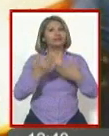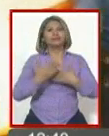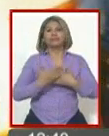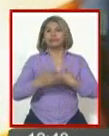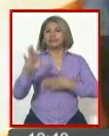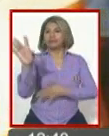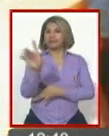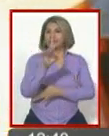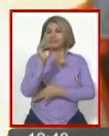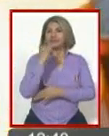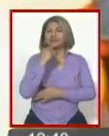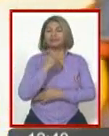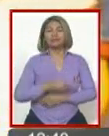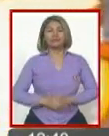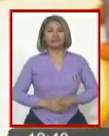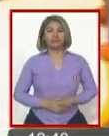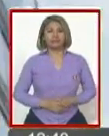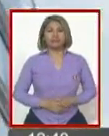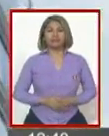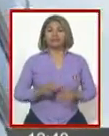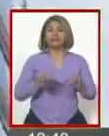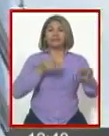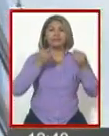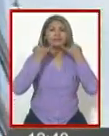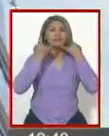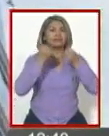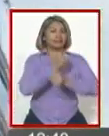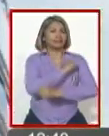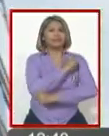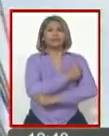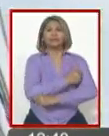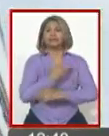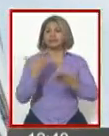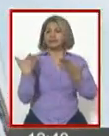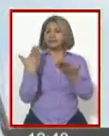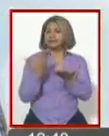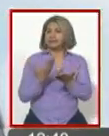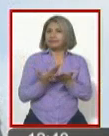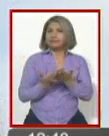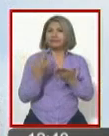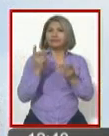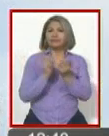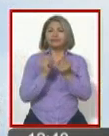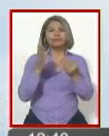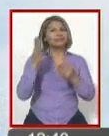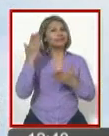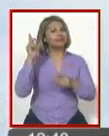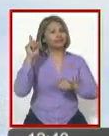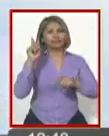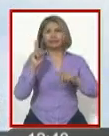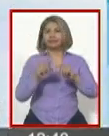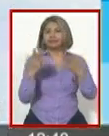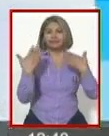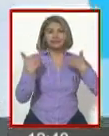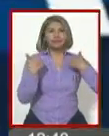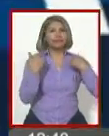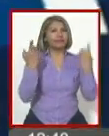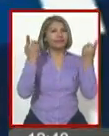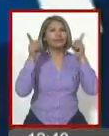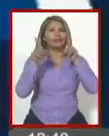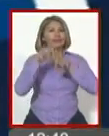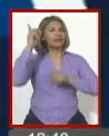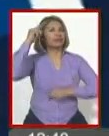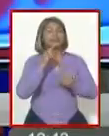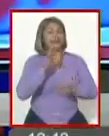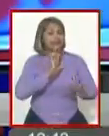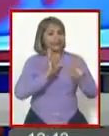salida de Bolivia. Así lo informaron autoridades correspondientes, que han decidido recurrir a esta instancia debido a que no se ha podido llegar a un acuerdo con